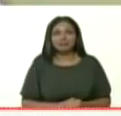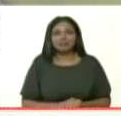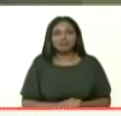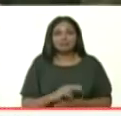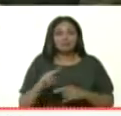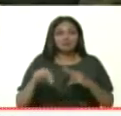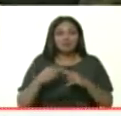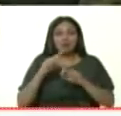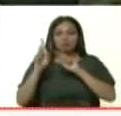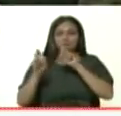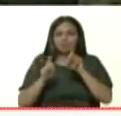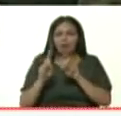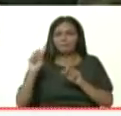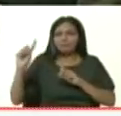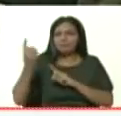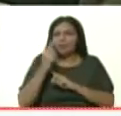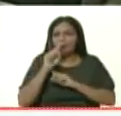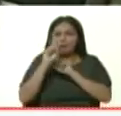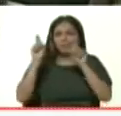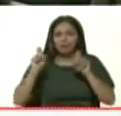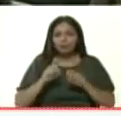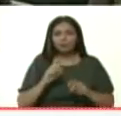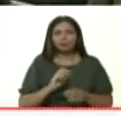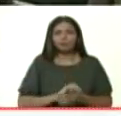Nunca le había preguntado.